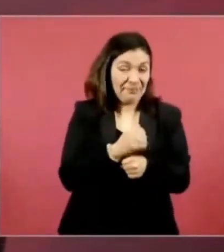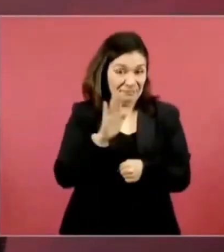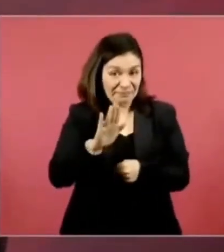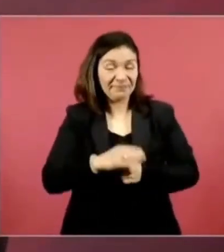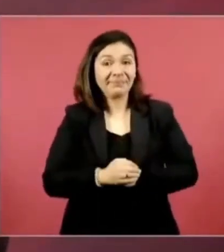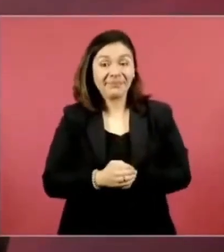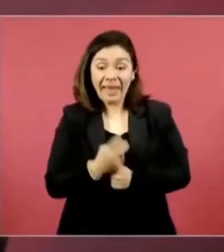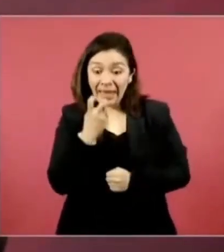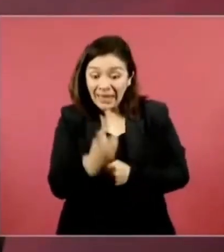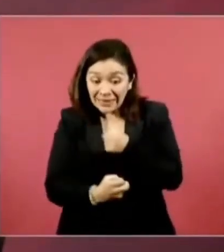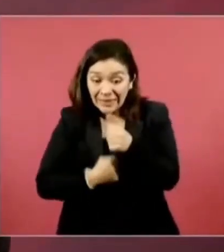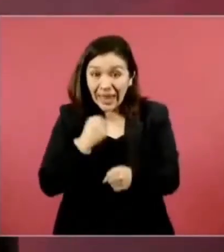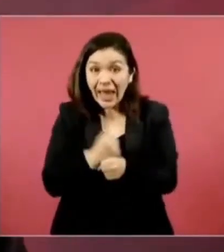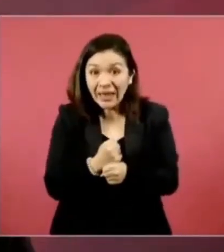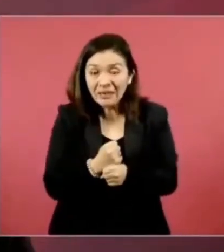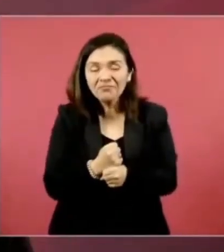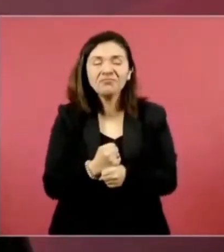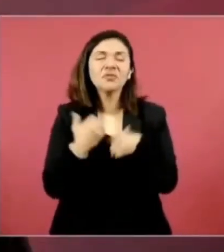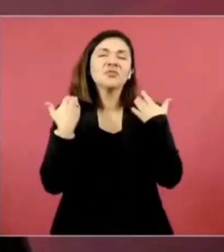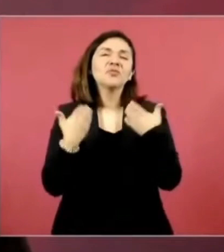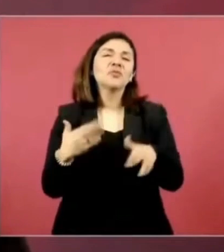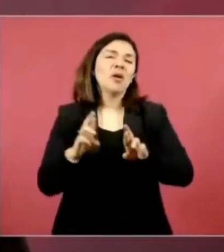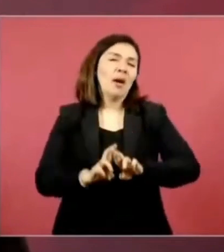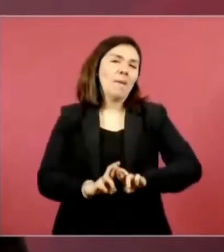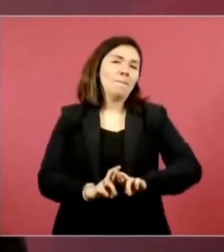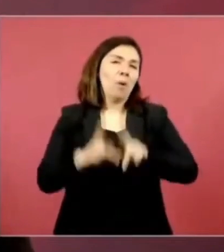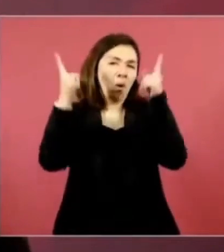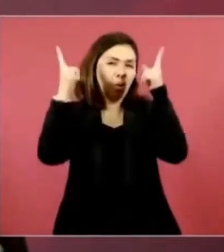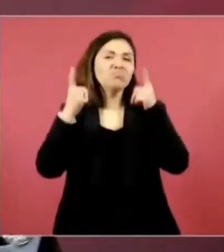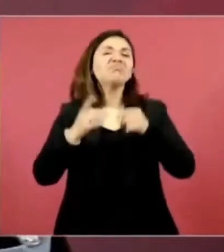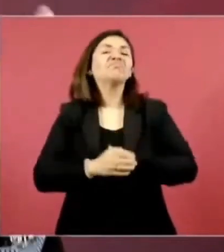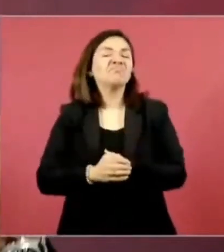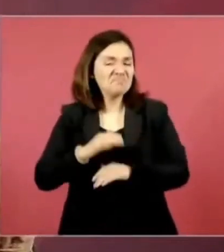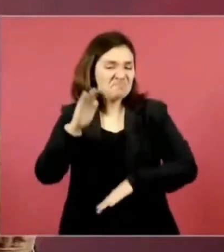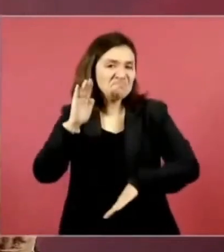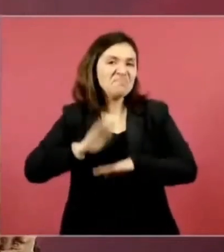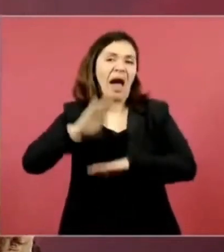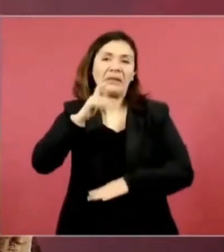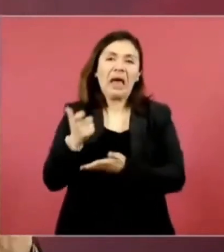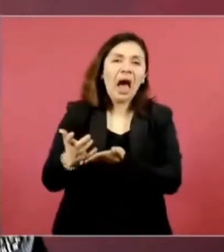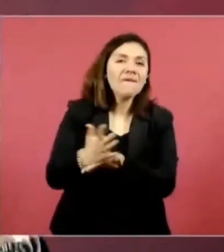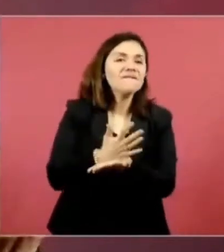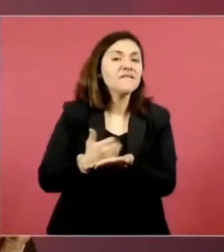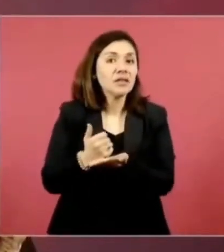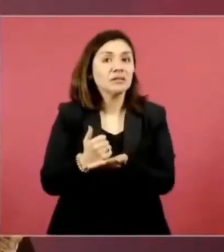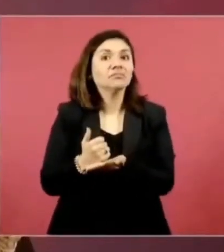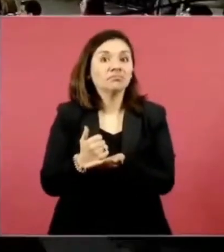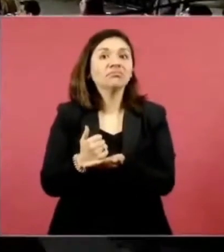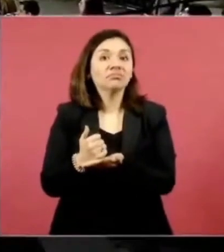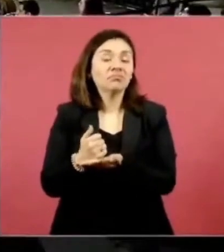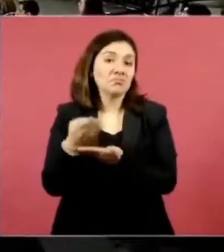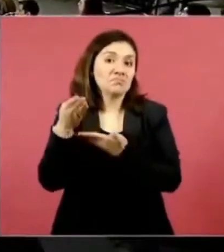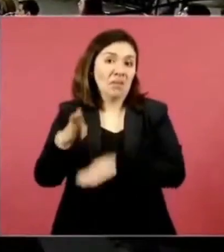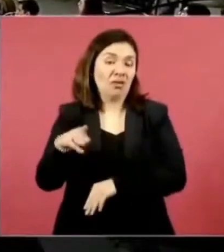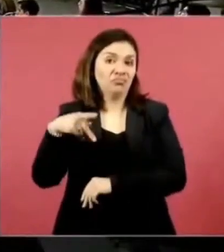va a ser récord, va a ser mayor la utilidad.